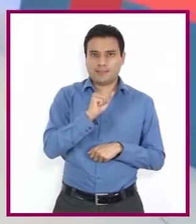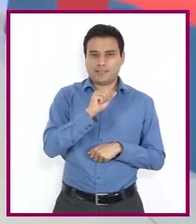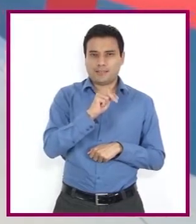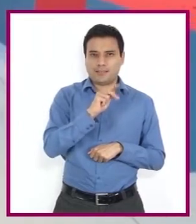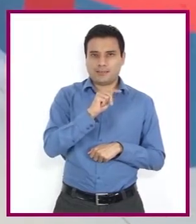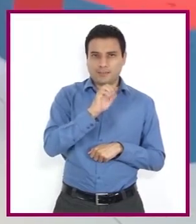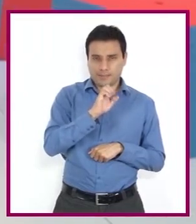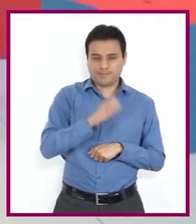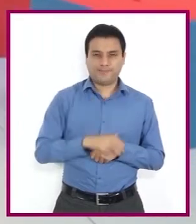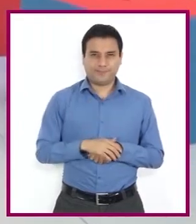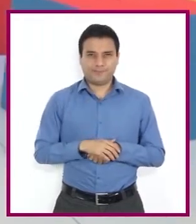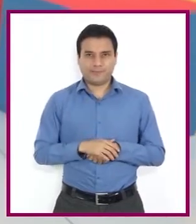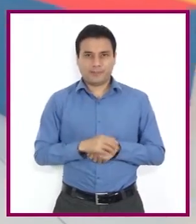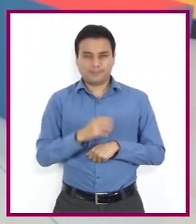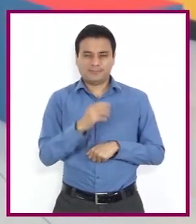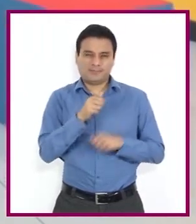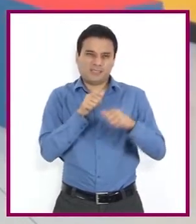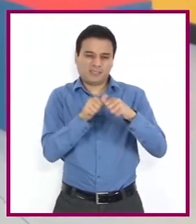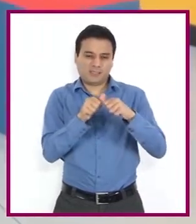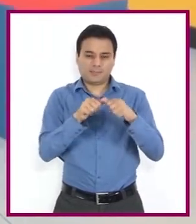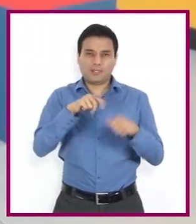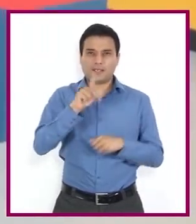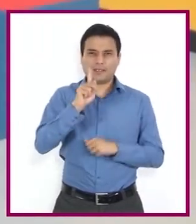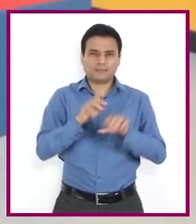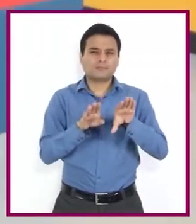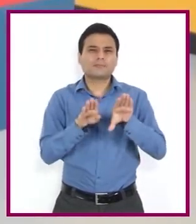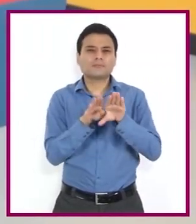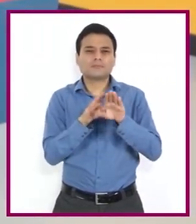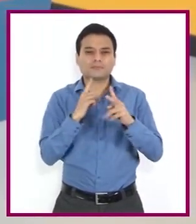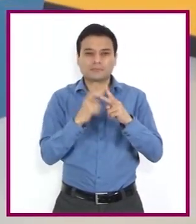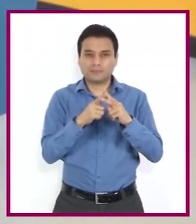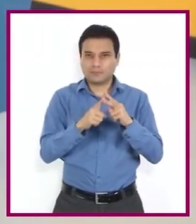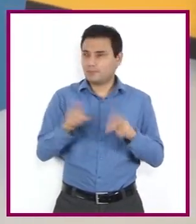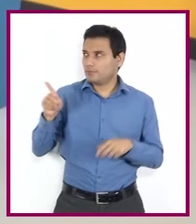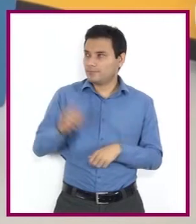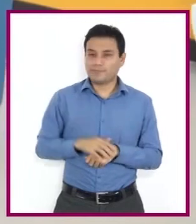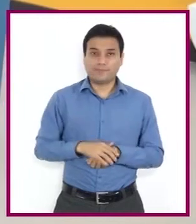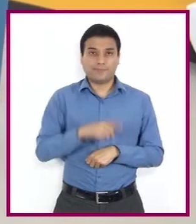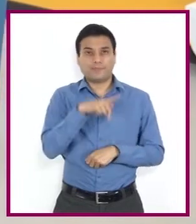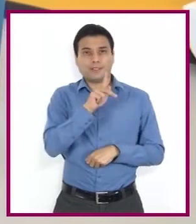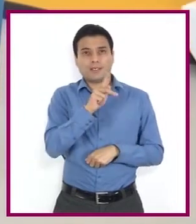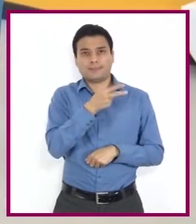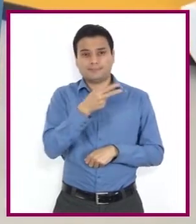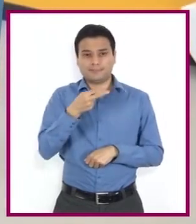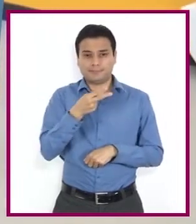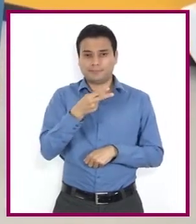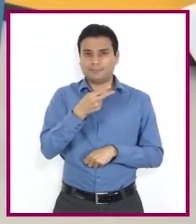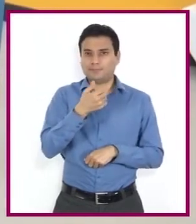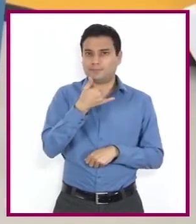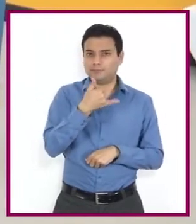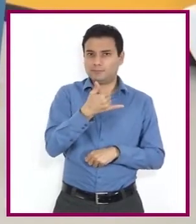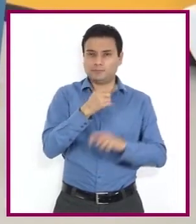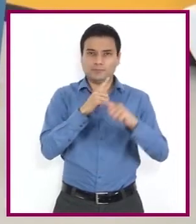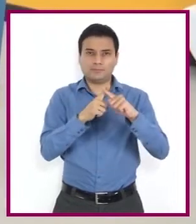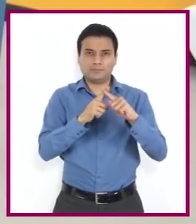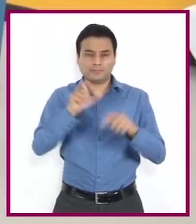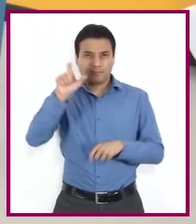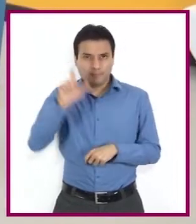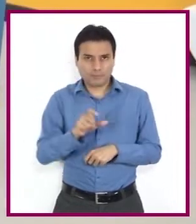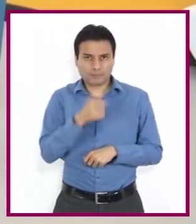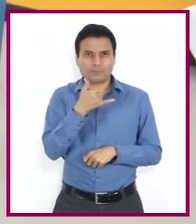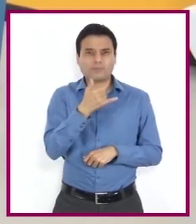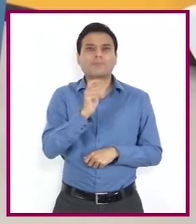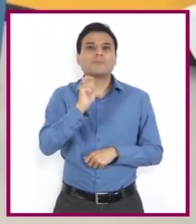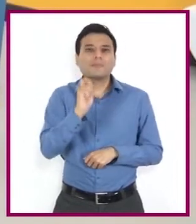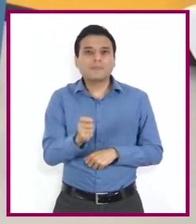K, y la expresión algebraica para obtenerla es K es igual a Y por X, en la que Y representa el largo